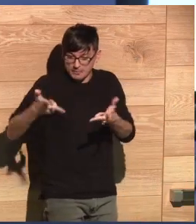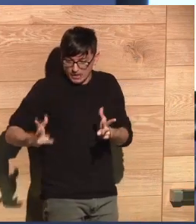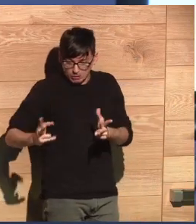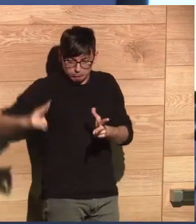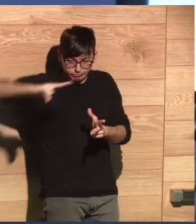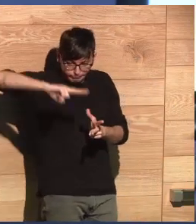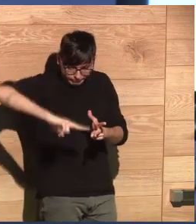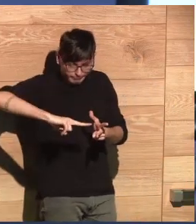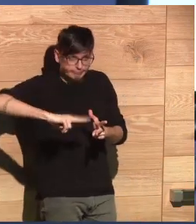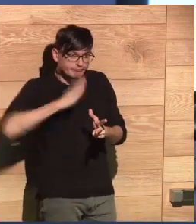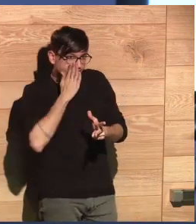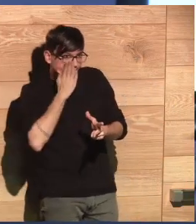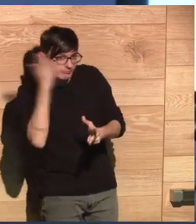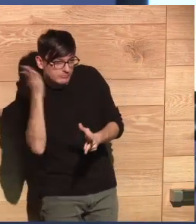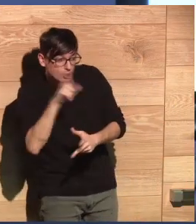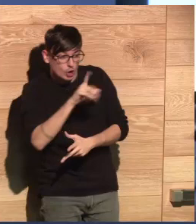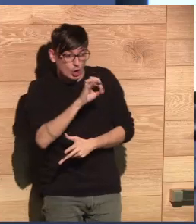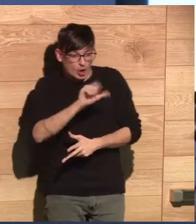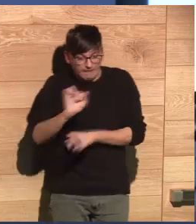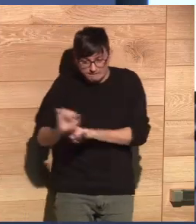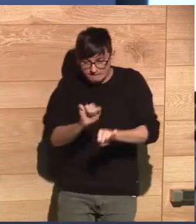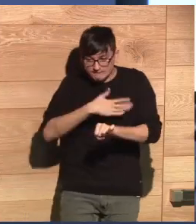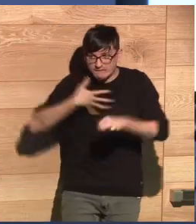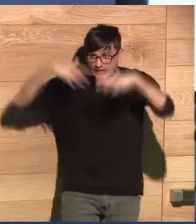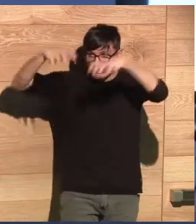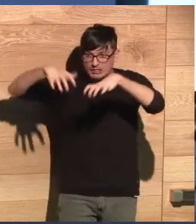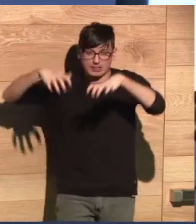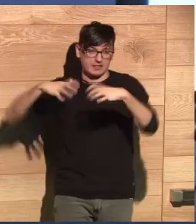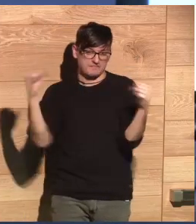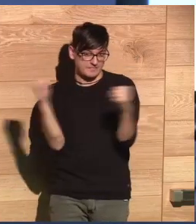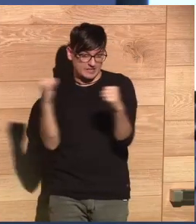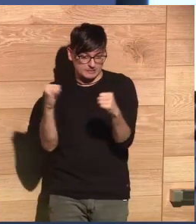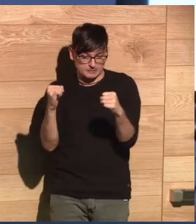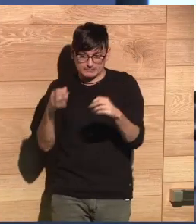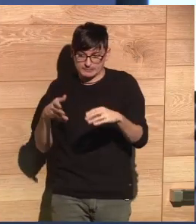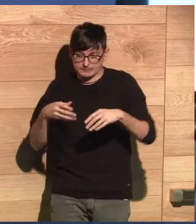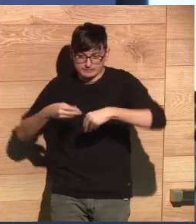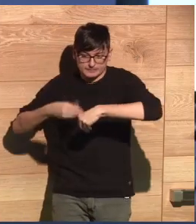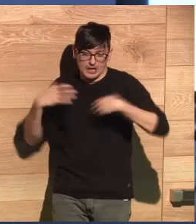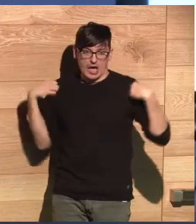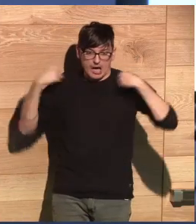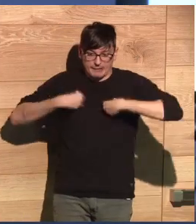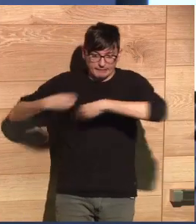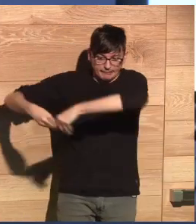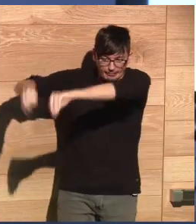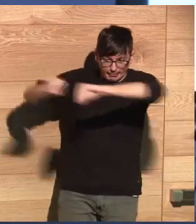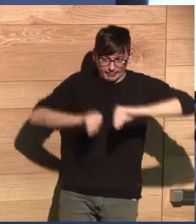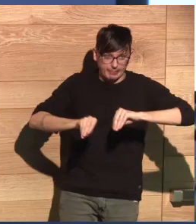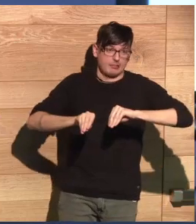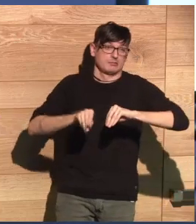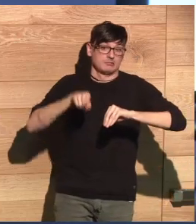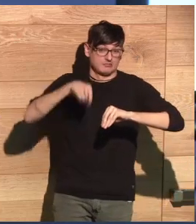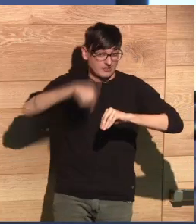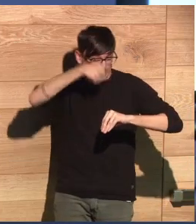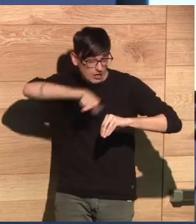estación. Lola, para protegerlo de la lluvia y el frío, lo cubrió con su abrigo. Entonces,